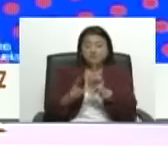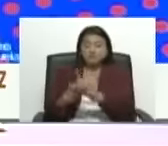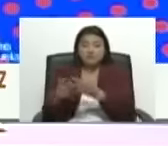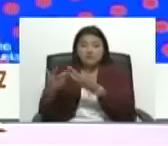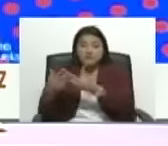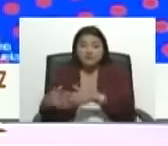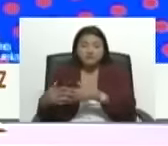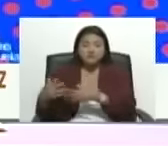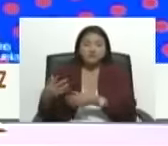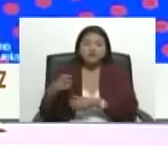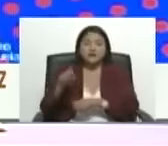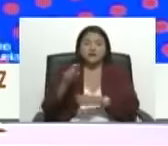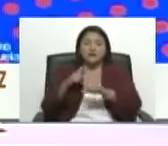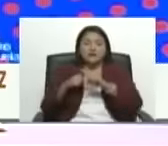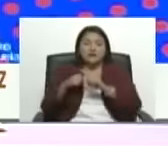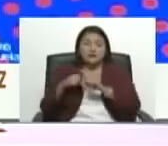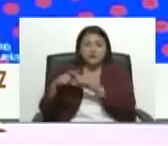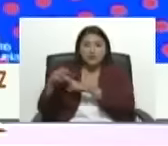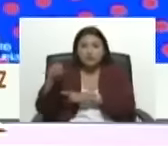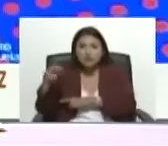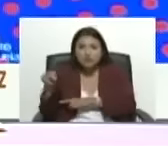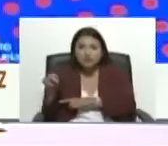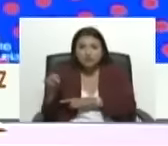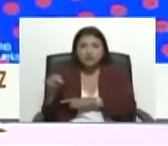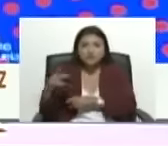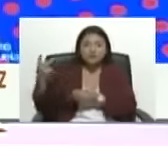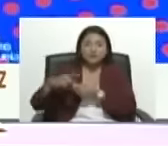convirtiera en el verdadero